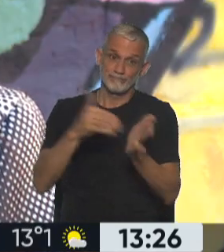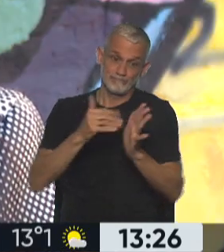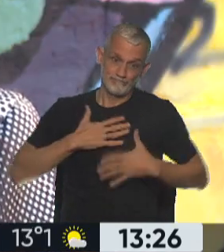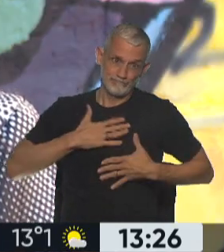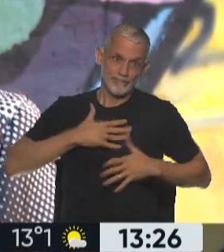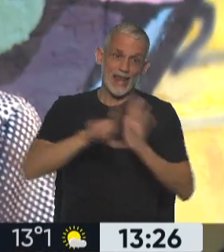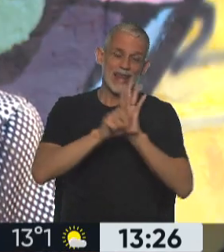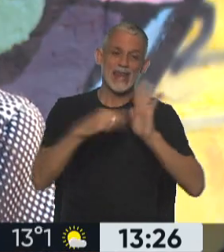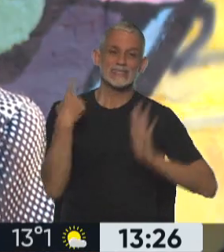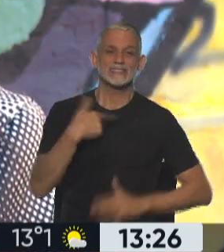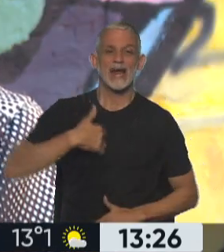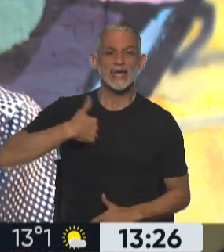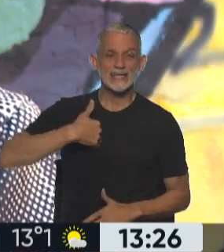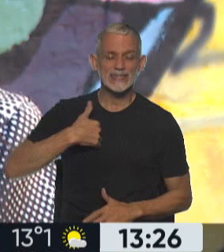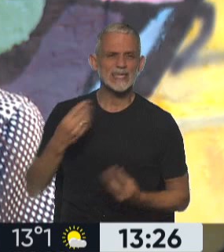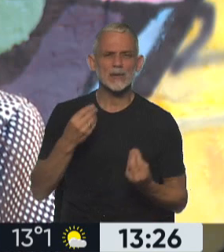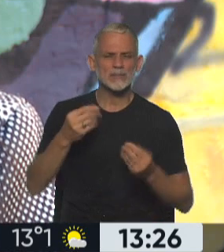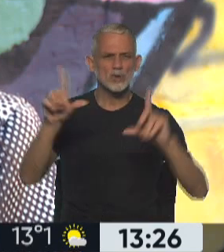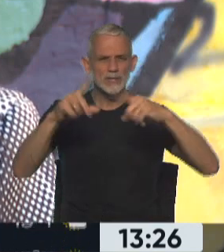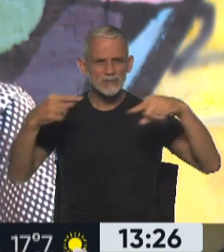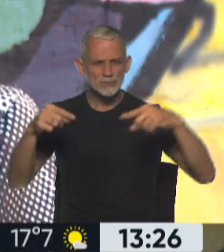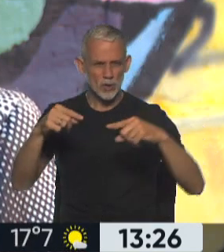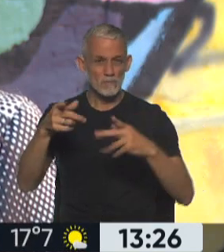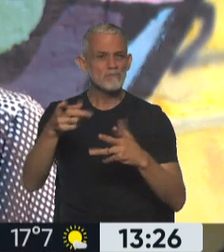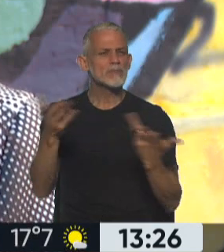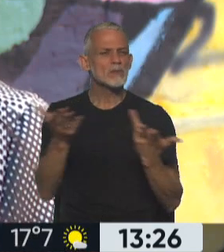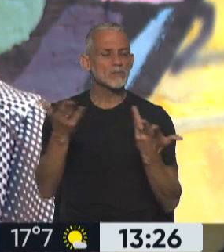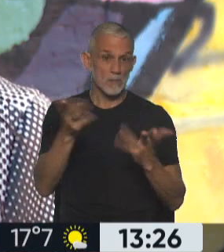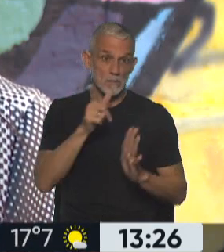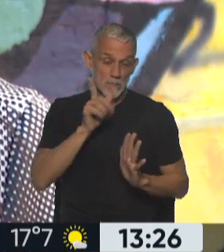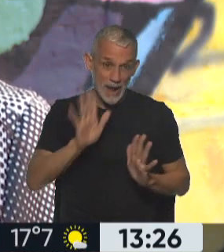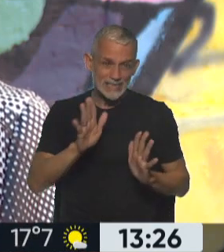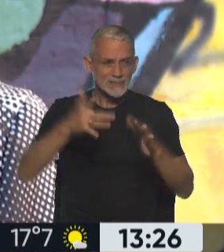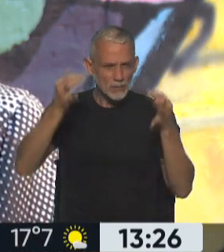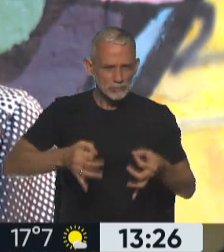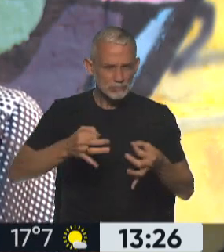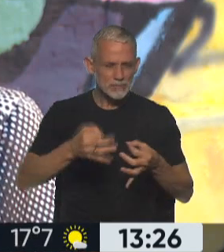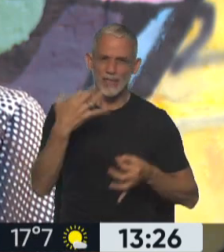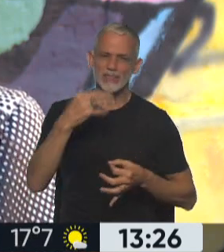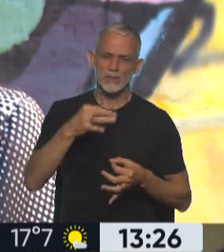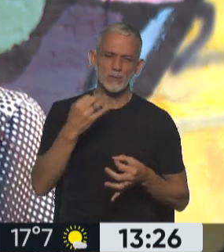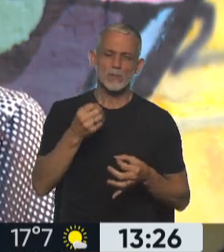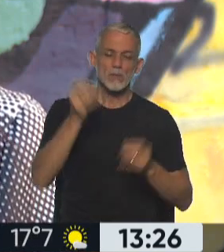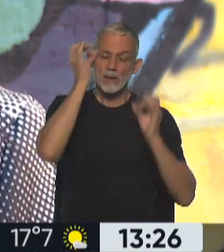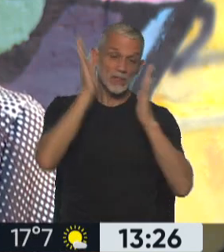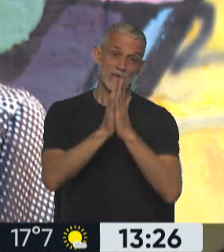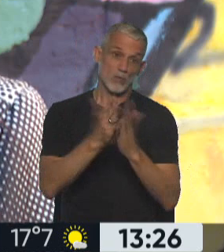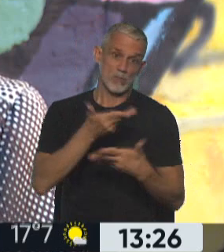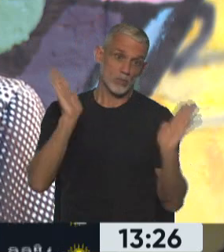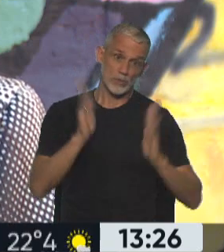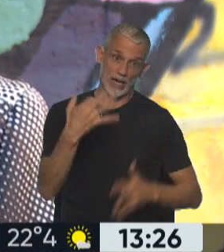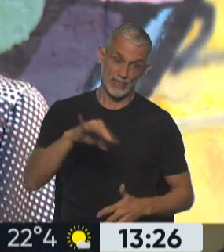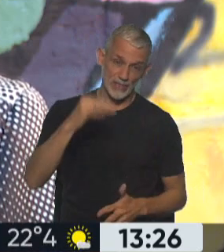legislación en lo que ha incurrido el medio de comunicación pero creo que en lo concreto hay que reparar las disculpas públicas